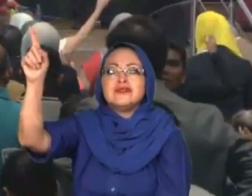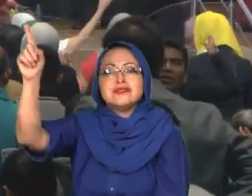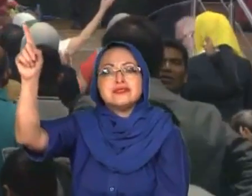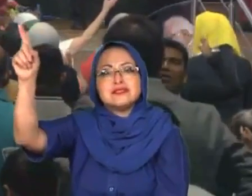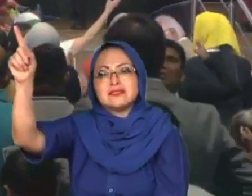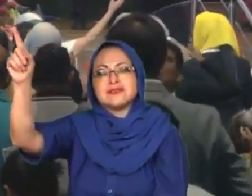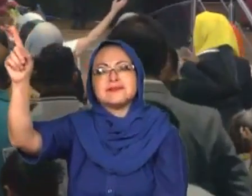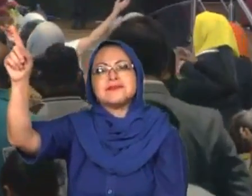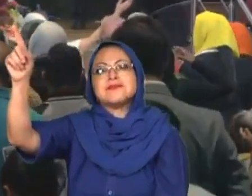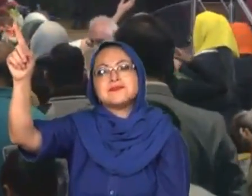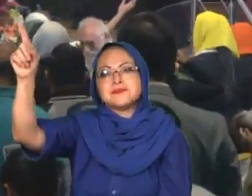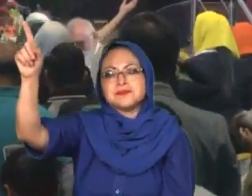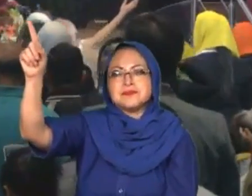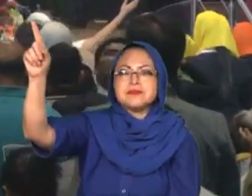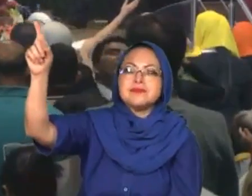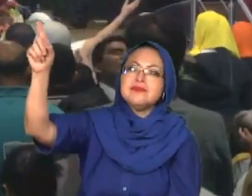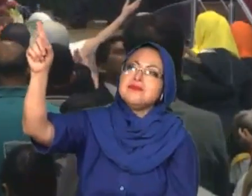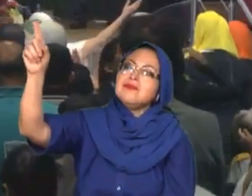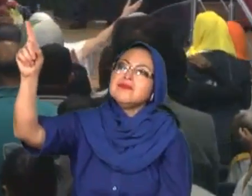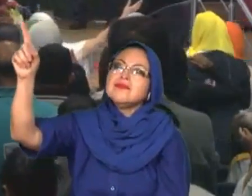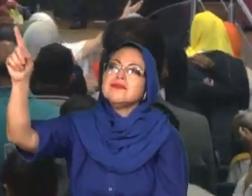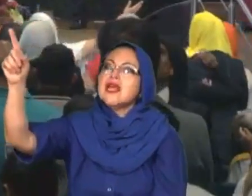esperamos. Cántate,